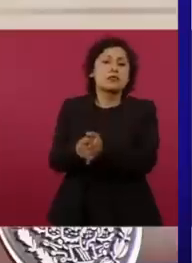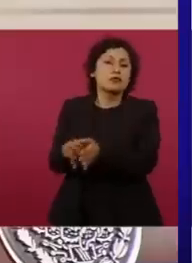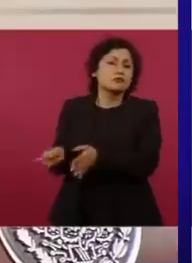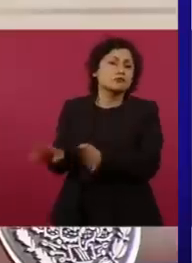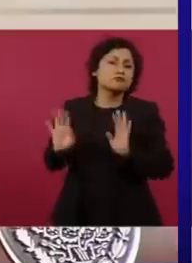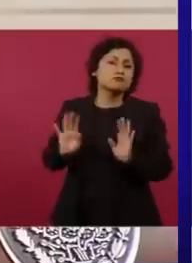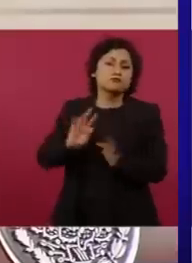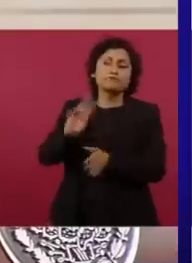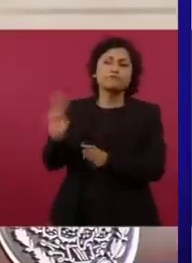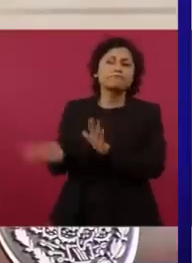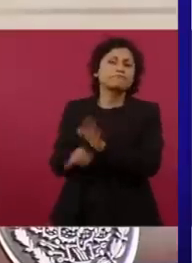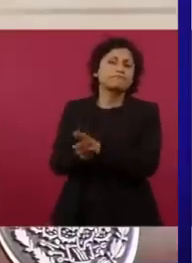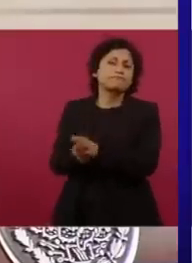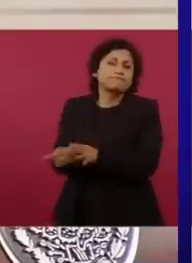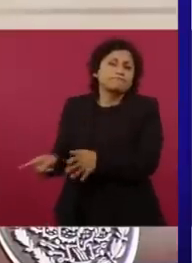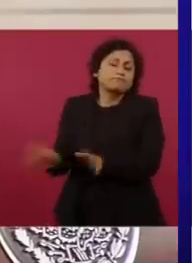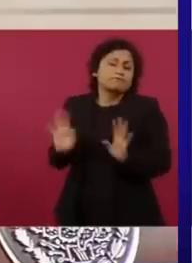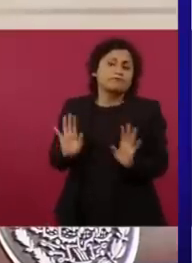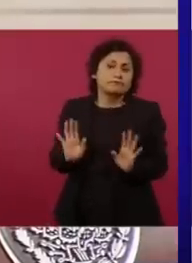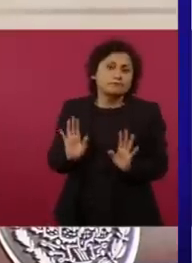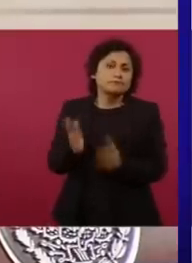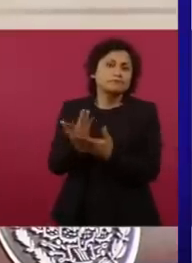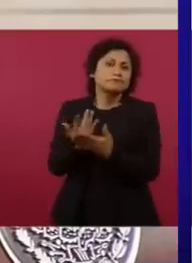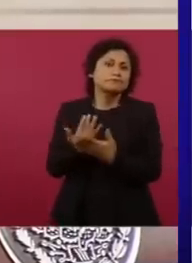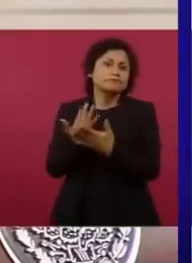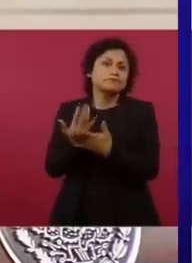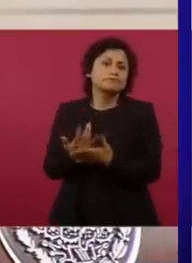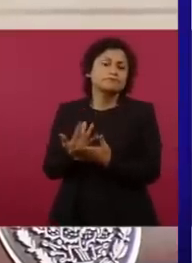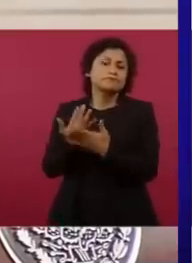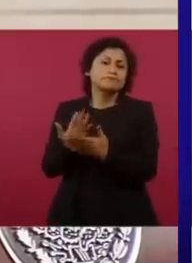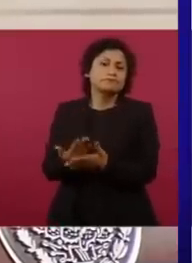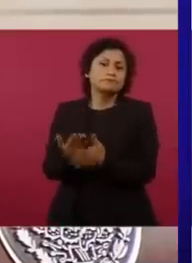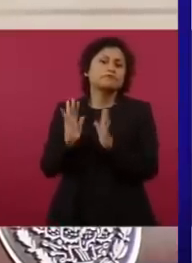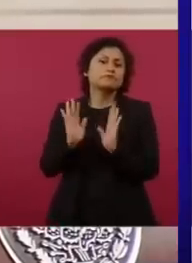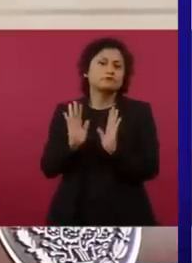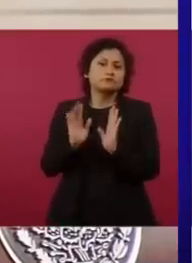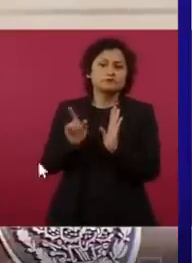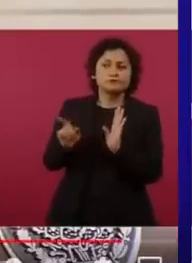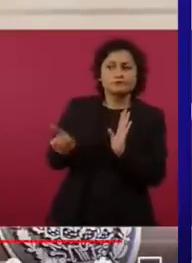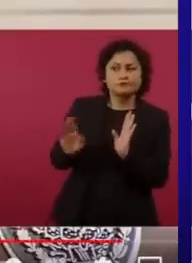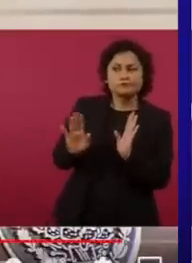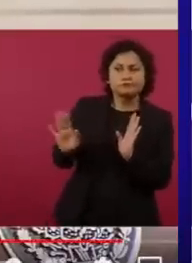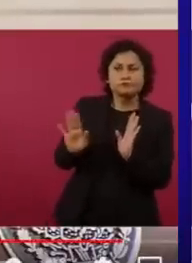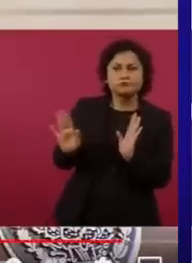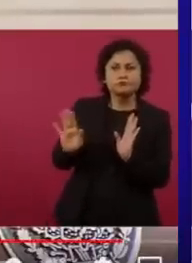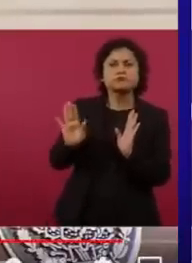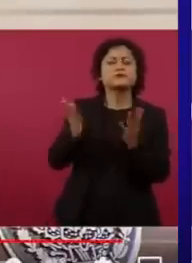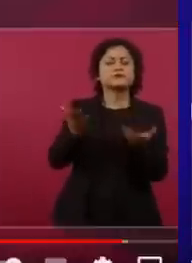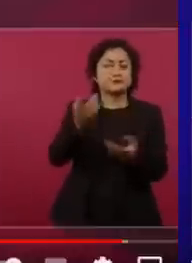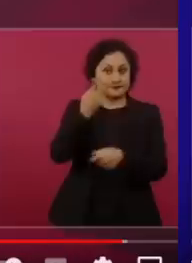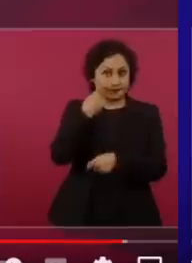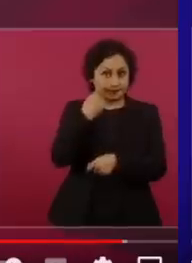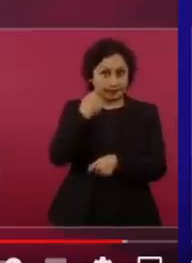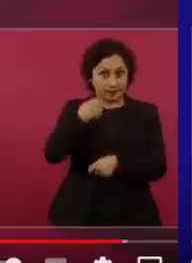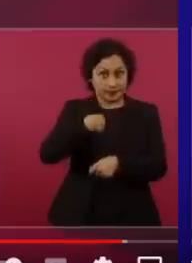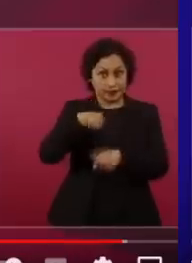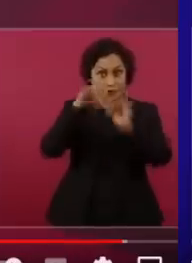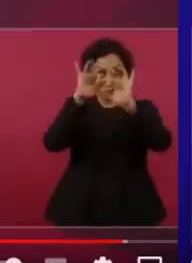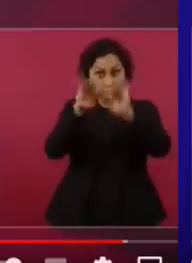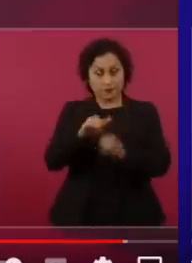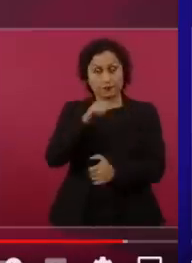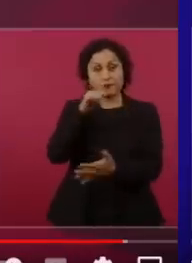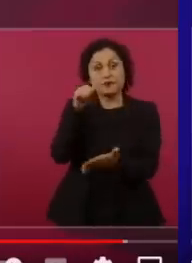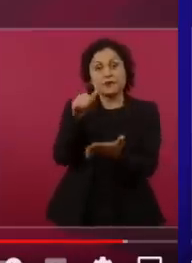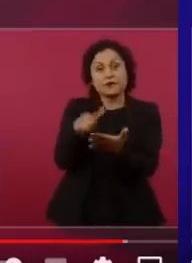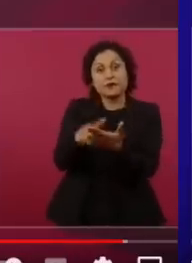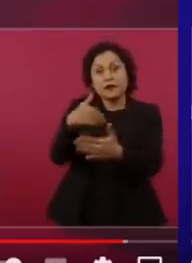Se queda en pausa y se le entregamos nosotros, o sea, le voy a mandar una carta al